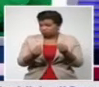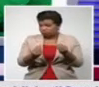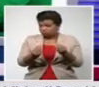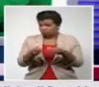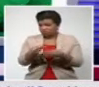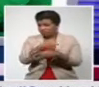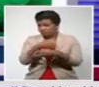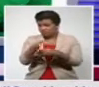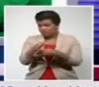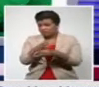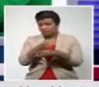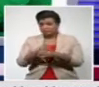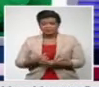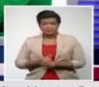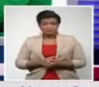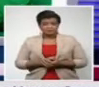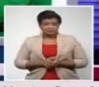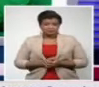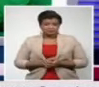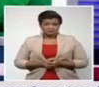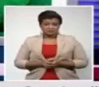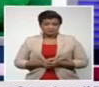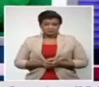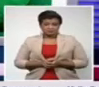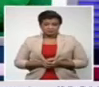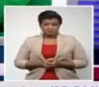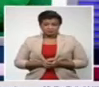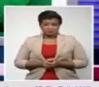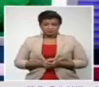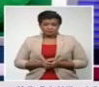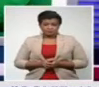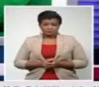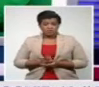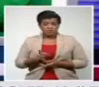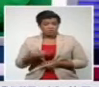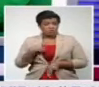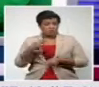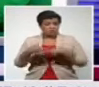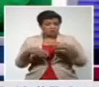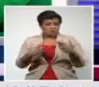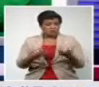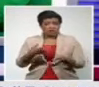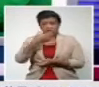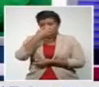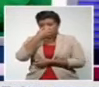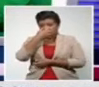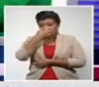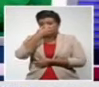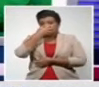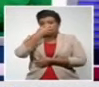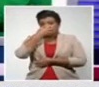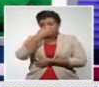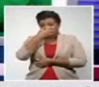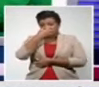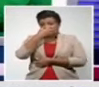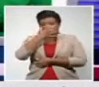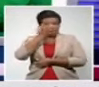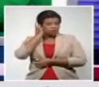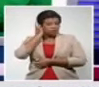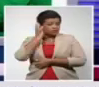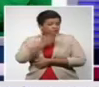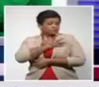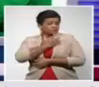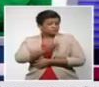desde un inicio, fue necesario incluso intubarla para darle ventilación y lamentablemente hace una